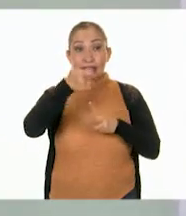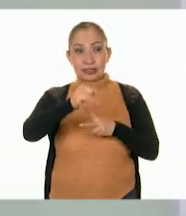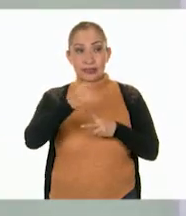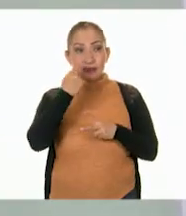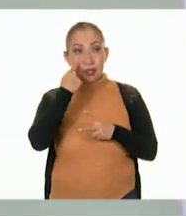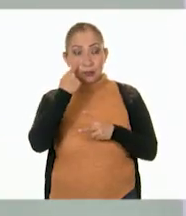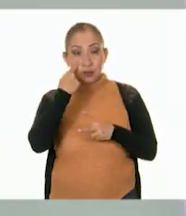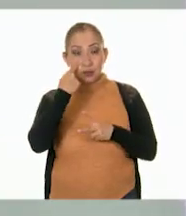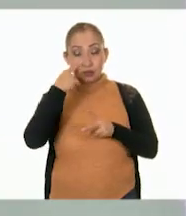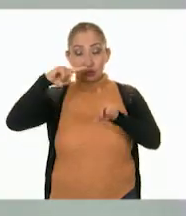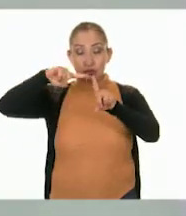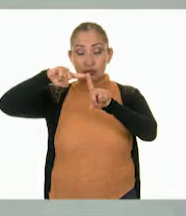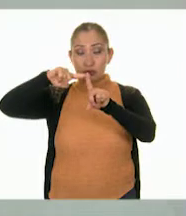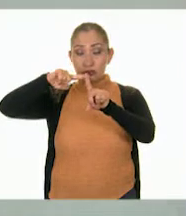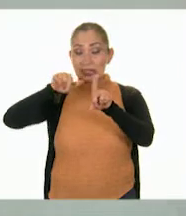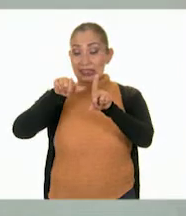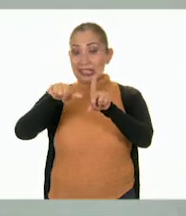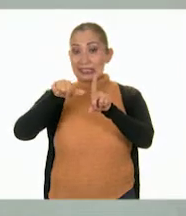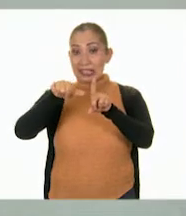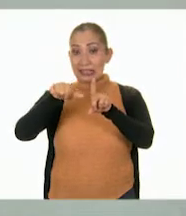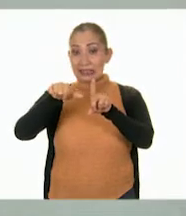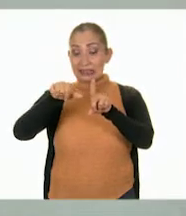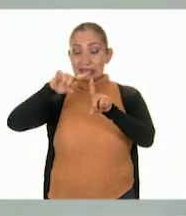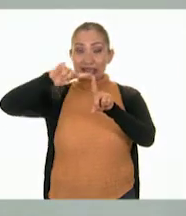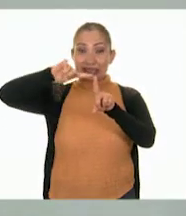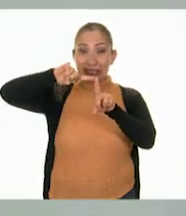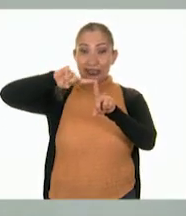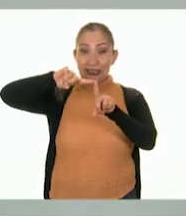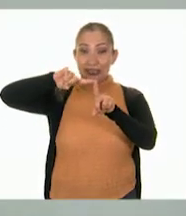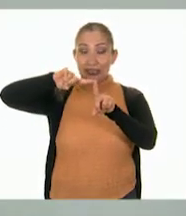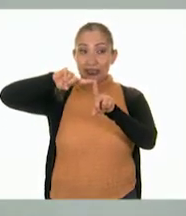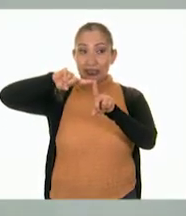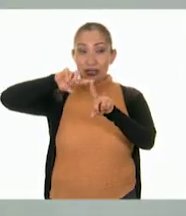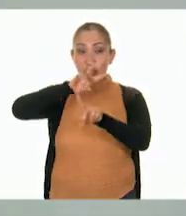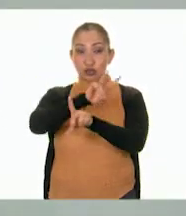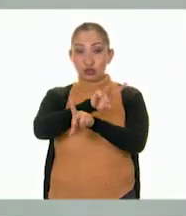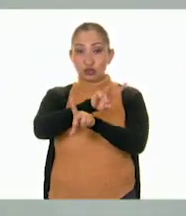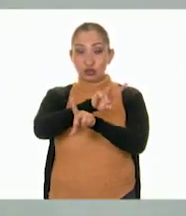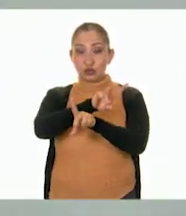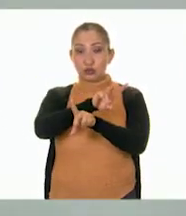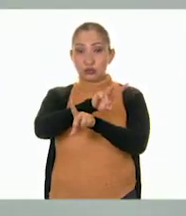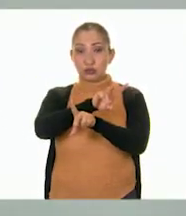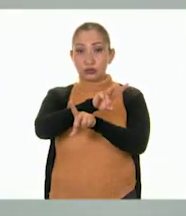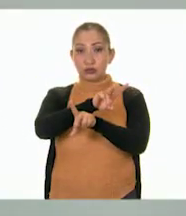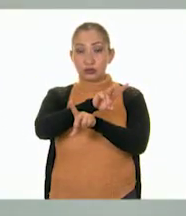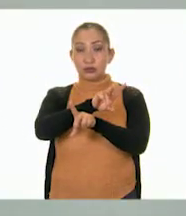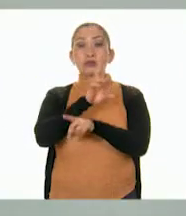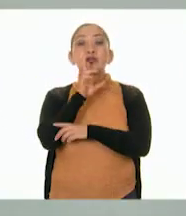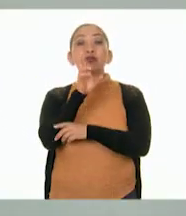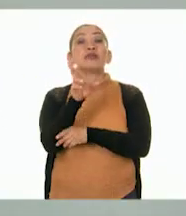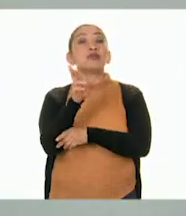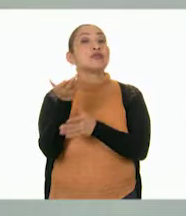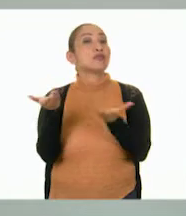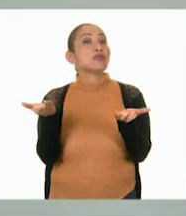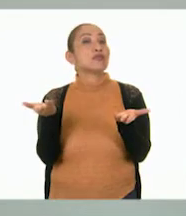Si nosotros dividimos 16 entre 2, nos da